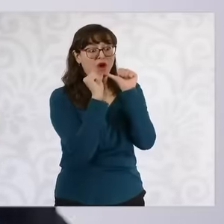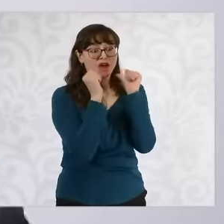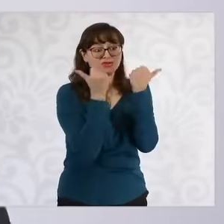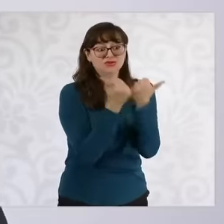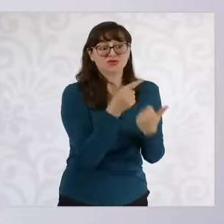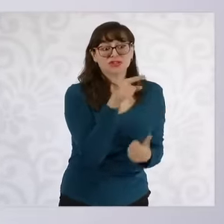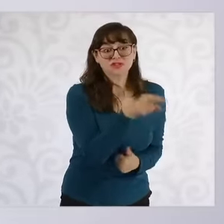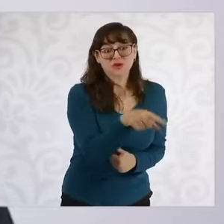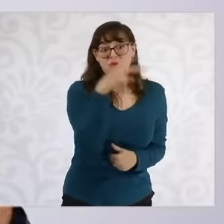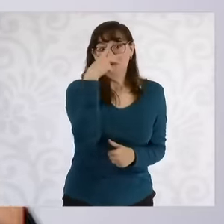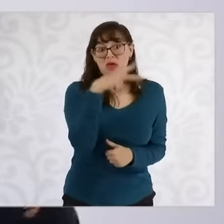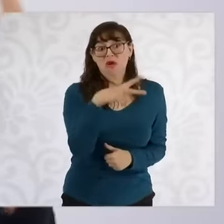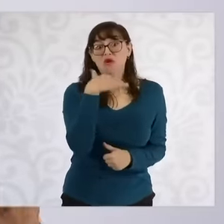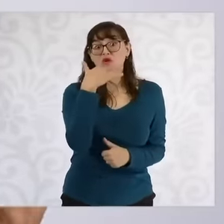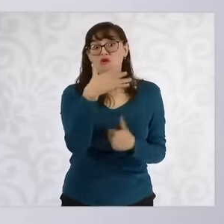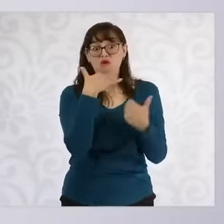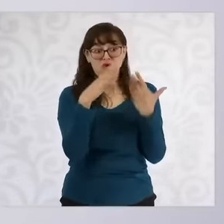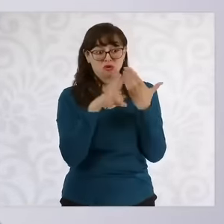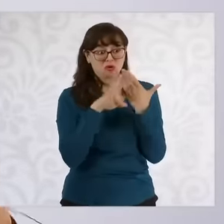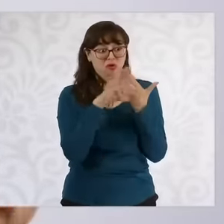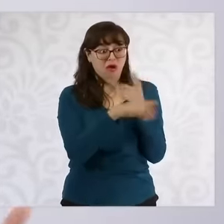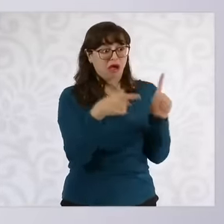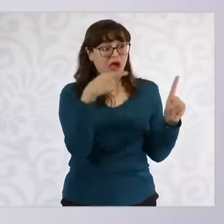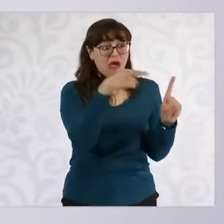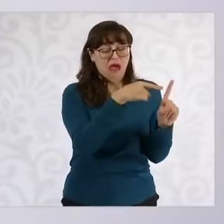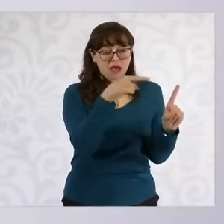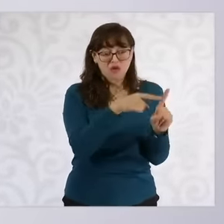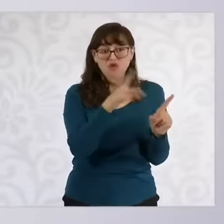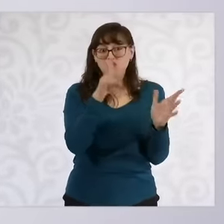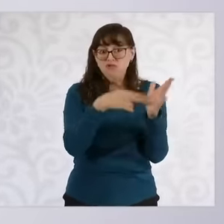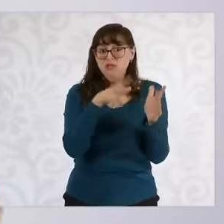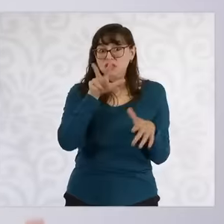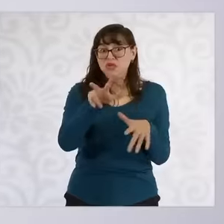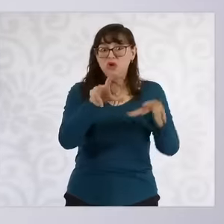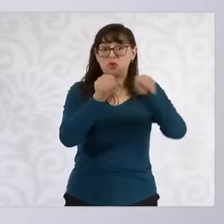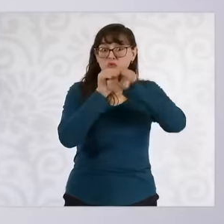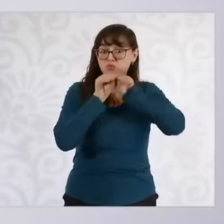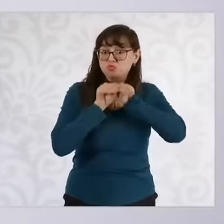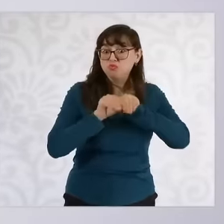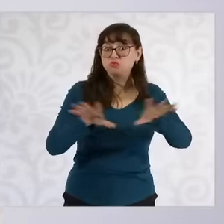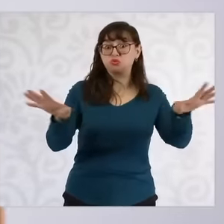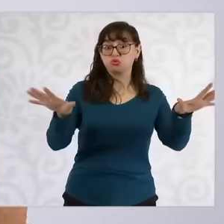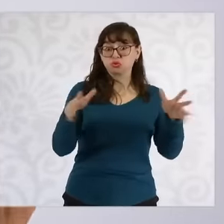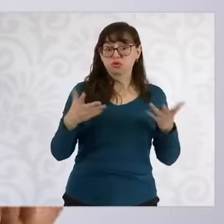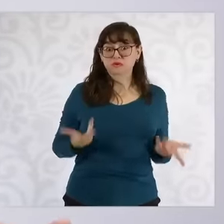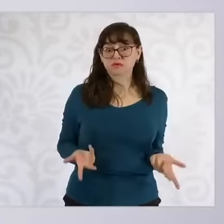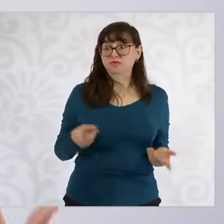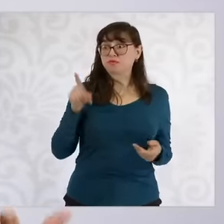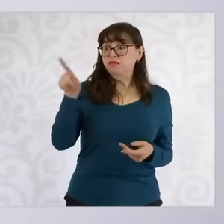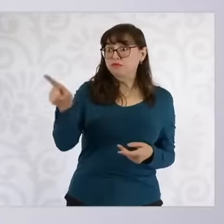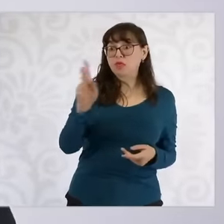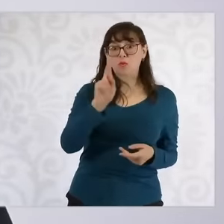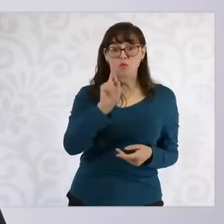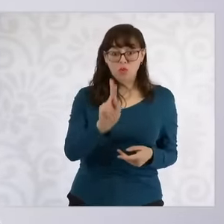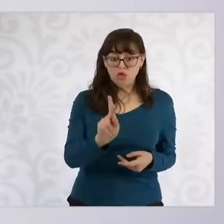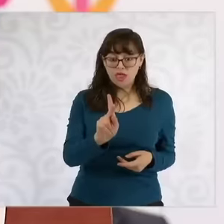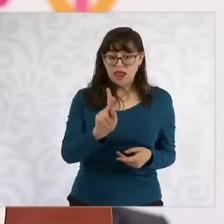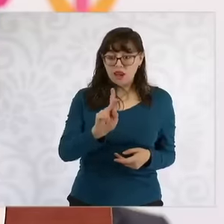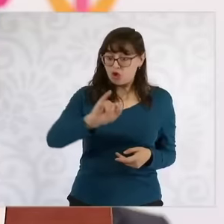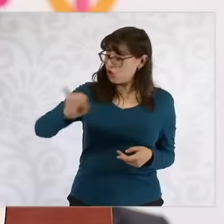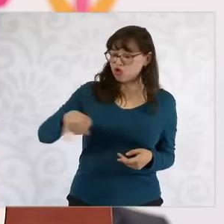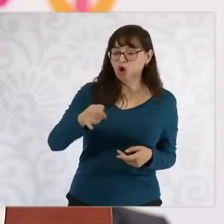Mexicanos contra la Corrupción, que hoy son los que defienden al Poder Judicial, le llamaron Poder Familiar de la